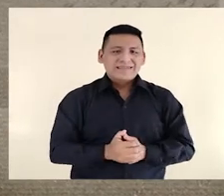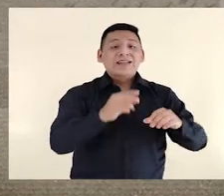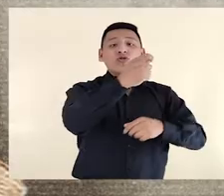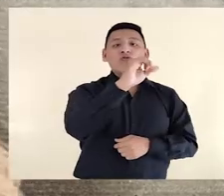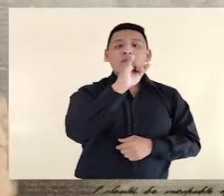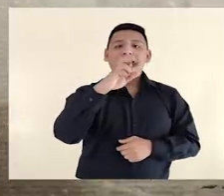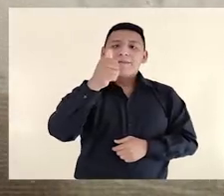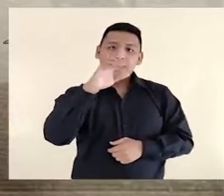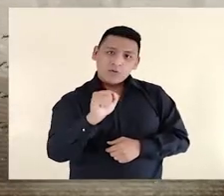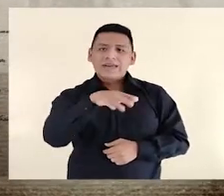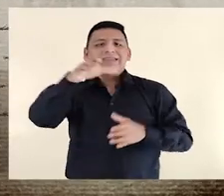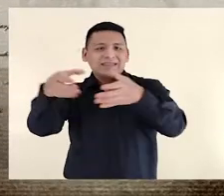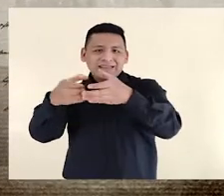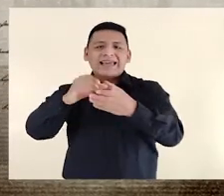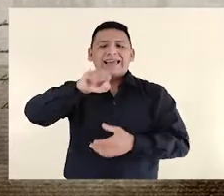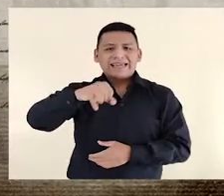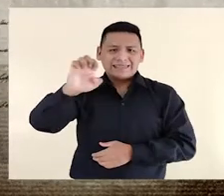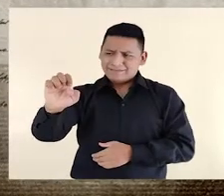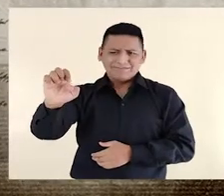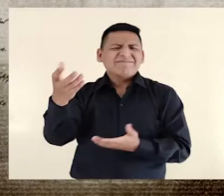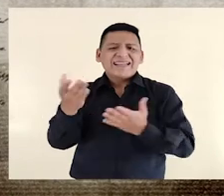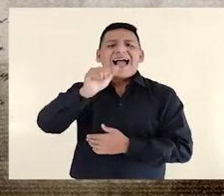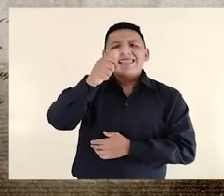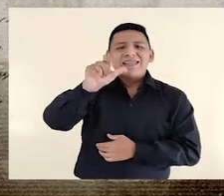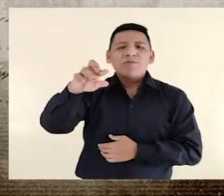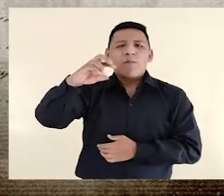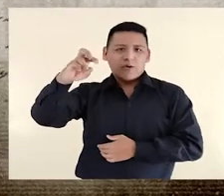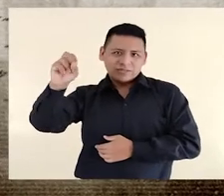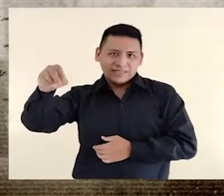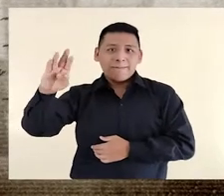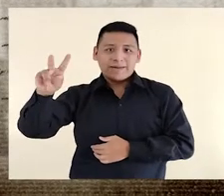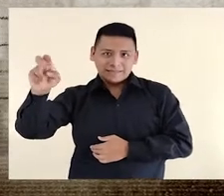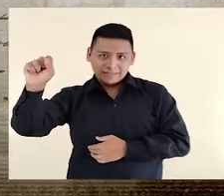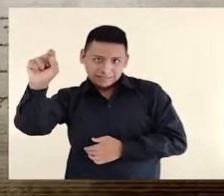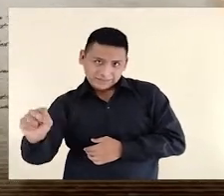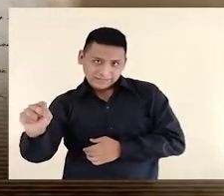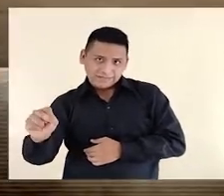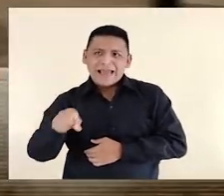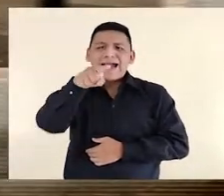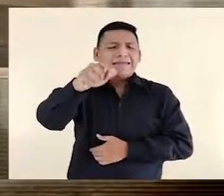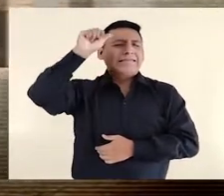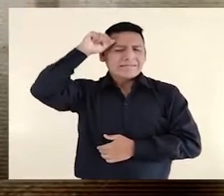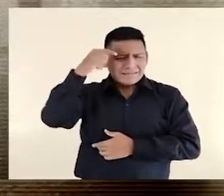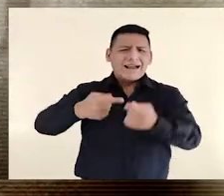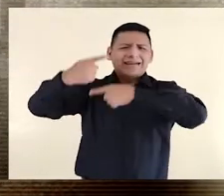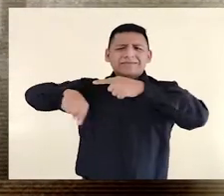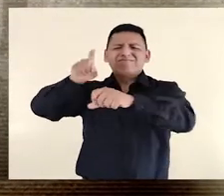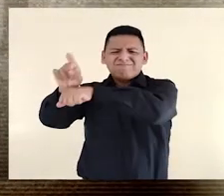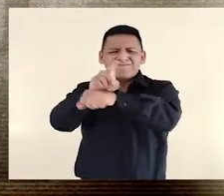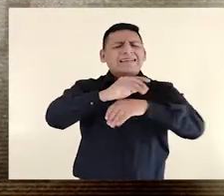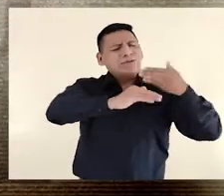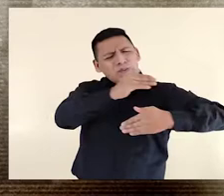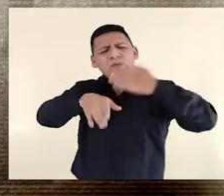de policías: el Túpac Amaru y el Capitán G.C. Alipio Ponce Vázquez. La fachada que recuerda a ese centro